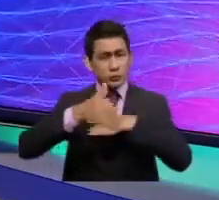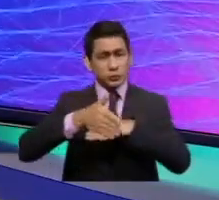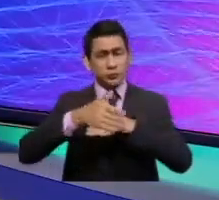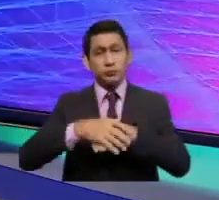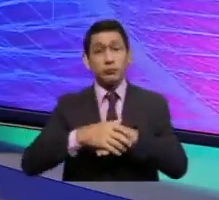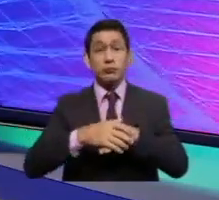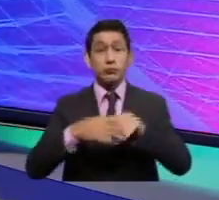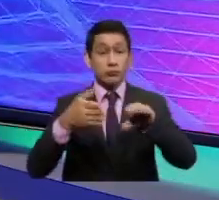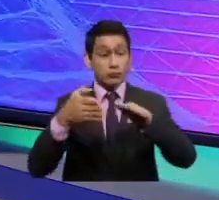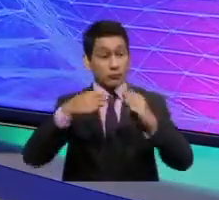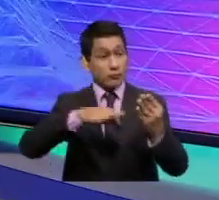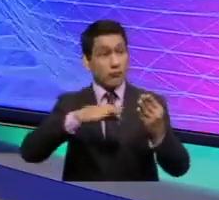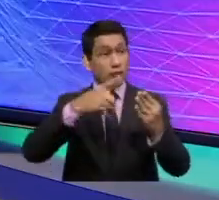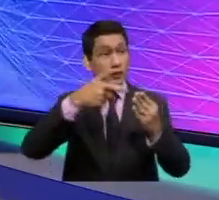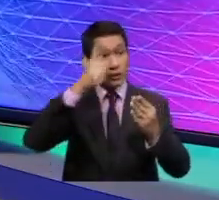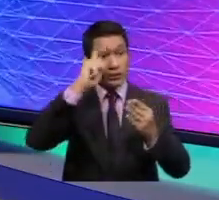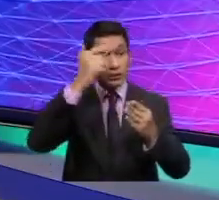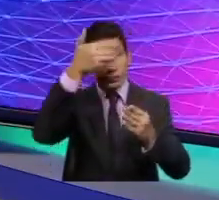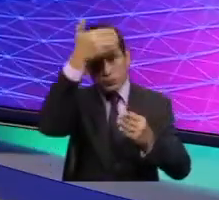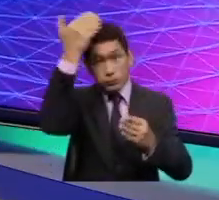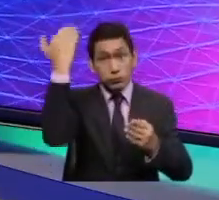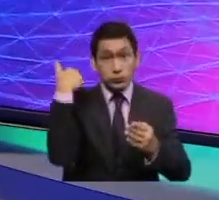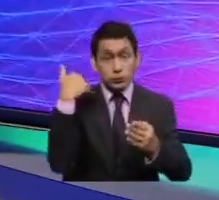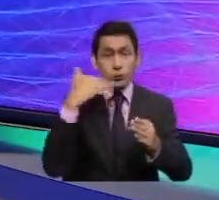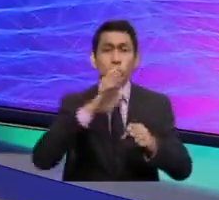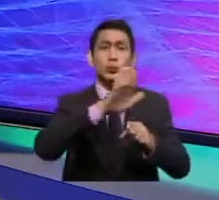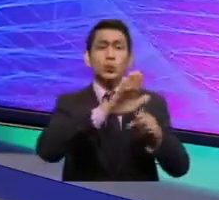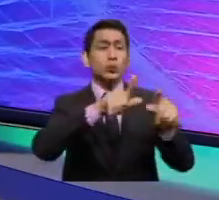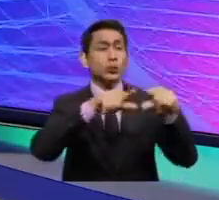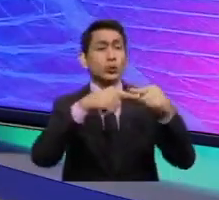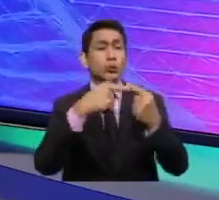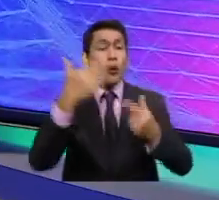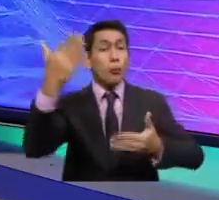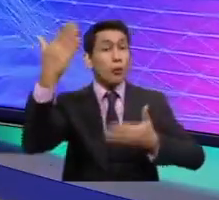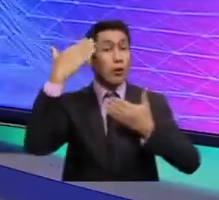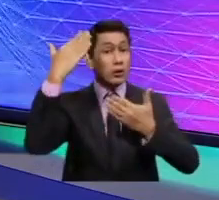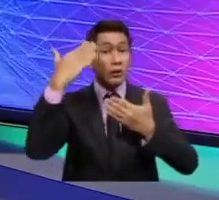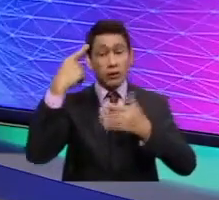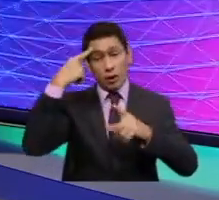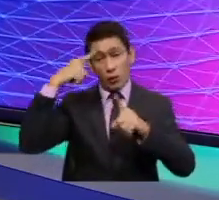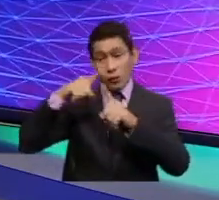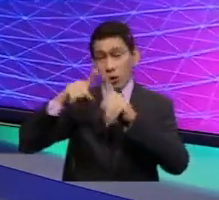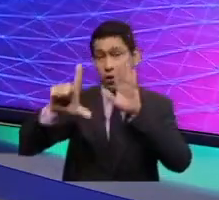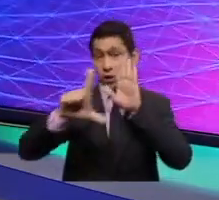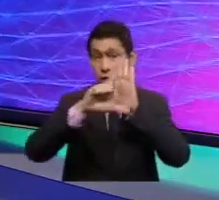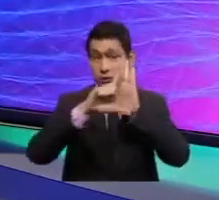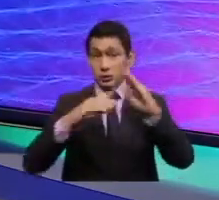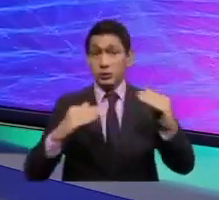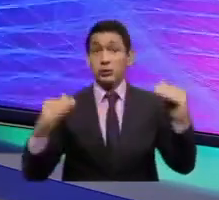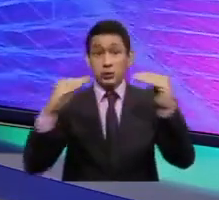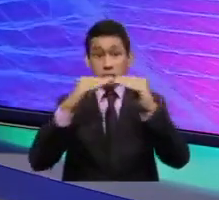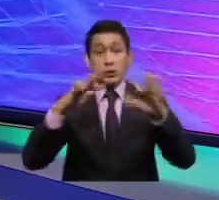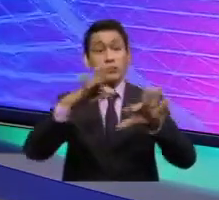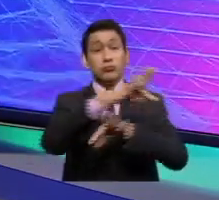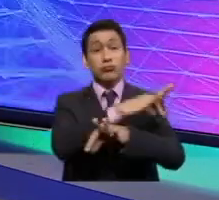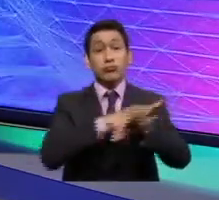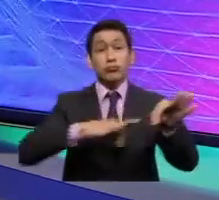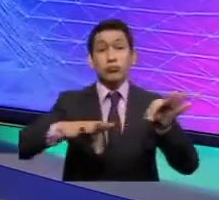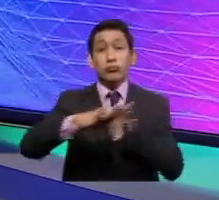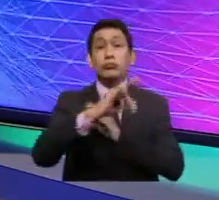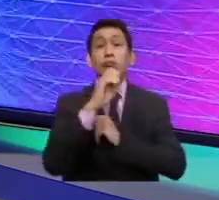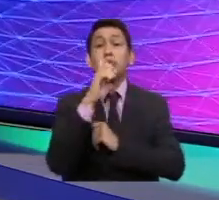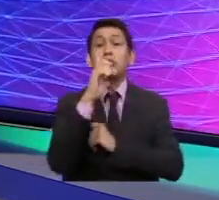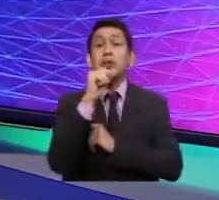Tras el asesinato de Fernando Villavicencio, su organización política, según lo dispone el Código de la Democracia, deberá